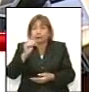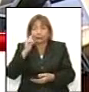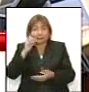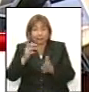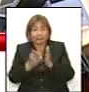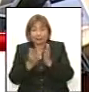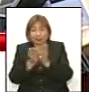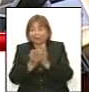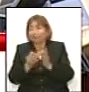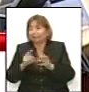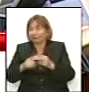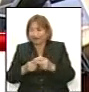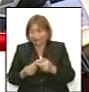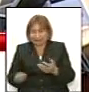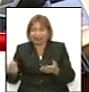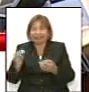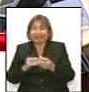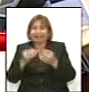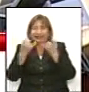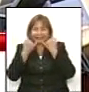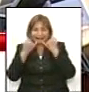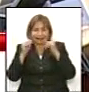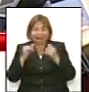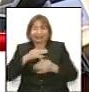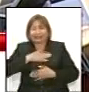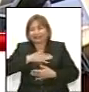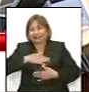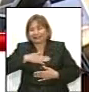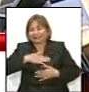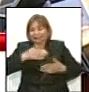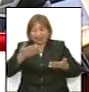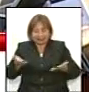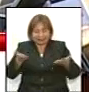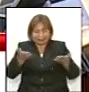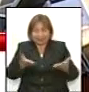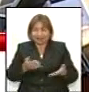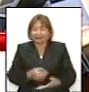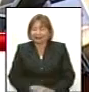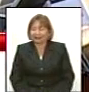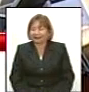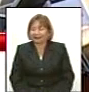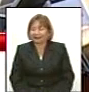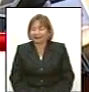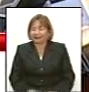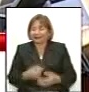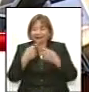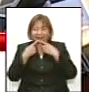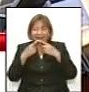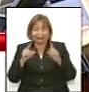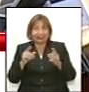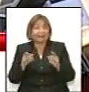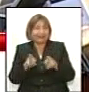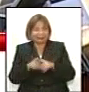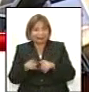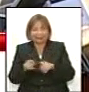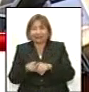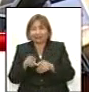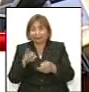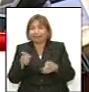es nuestro siguiente hito de informe que con todo gusto podemos también informar a la comisión al